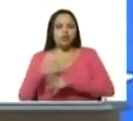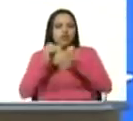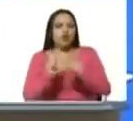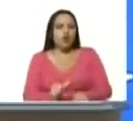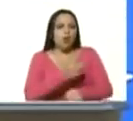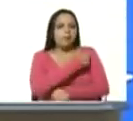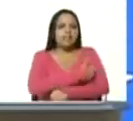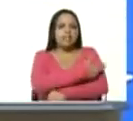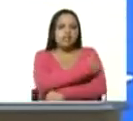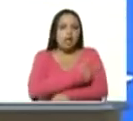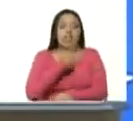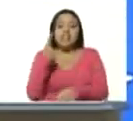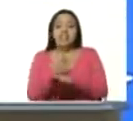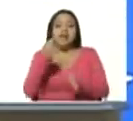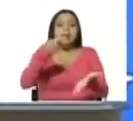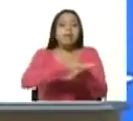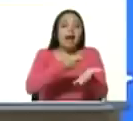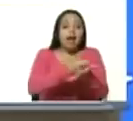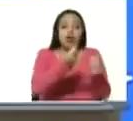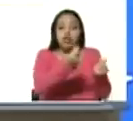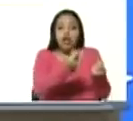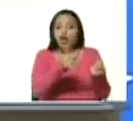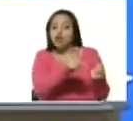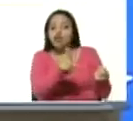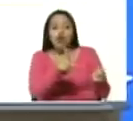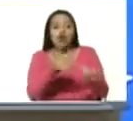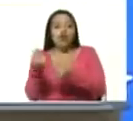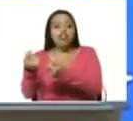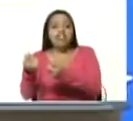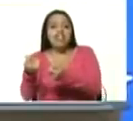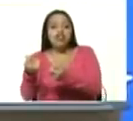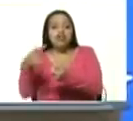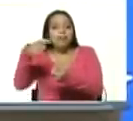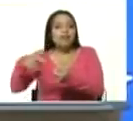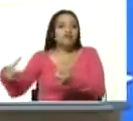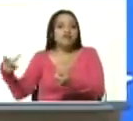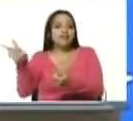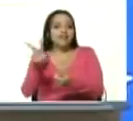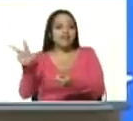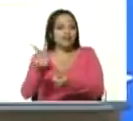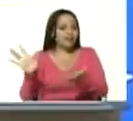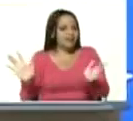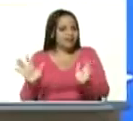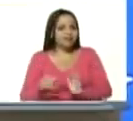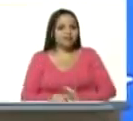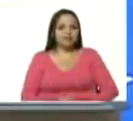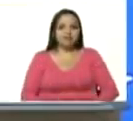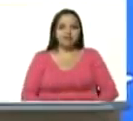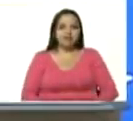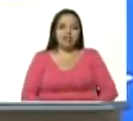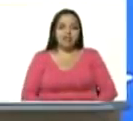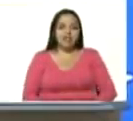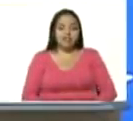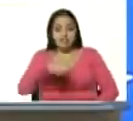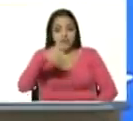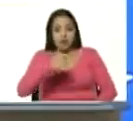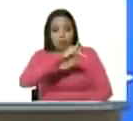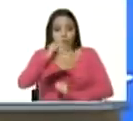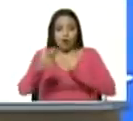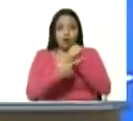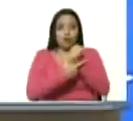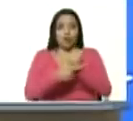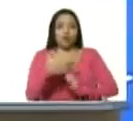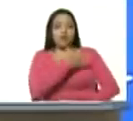que pagarlo con su dinero, no lo puede pagar con dinero que le pertenece a las venezolanas y a los venezolanos. Si el señor Guaidó quiere pagar